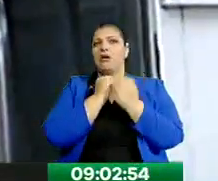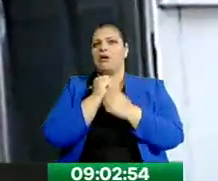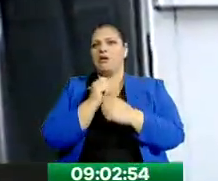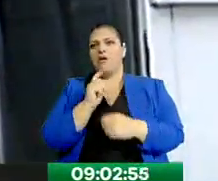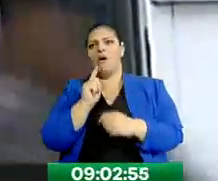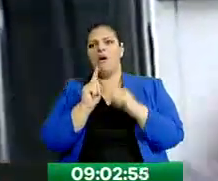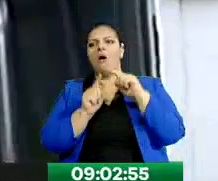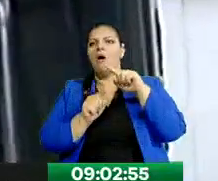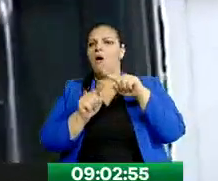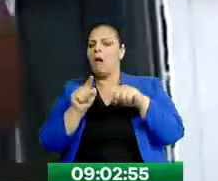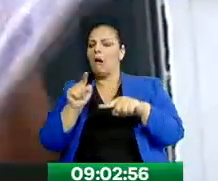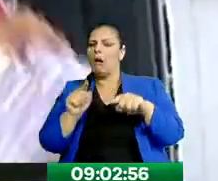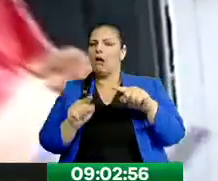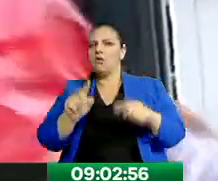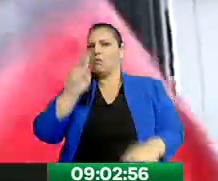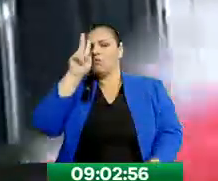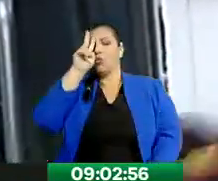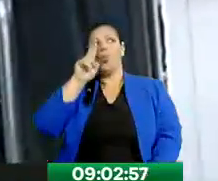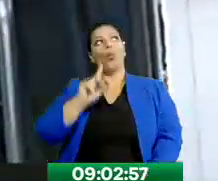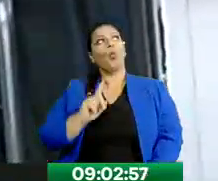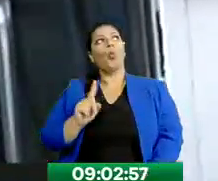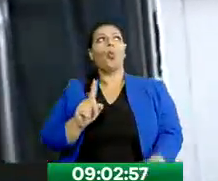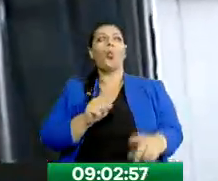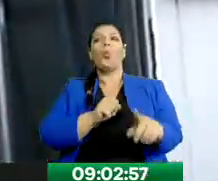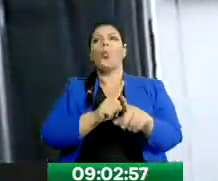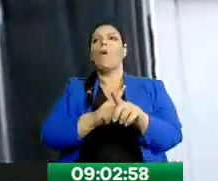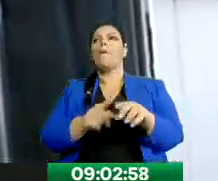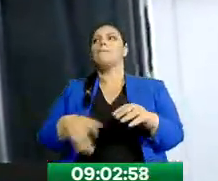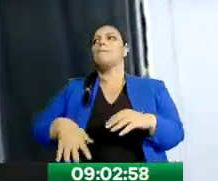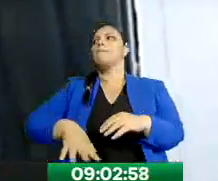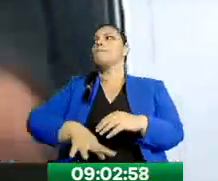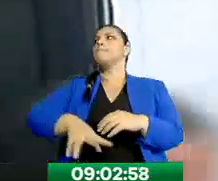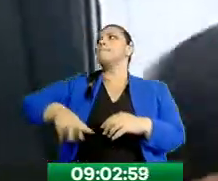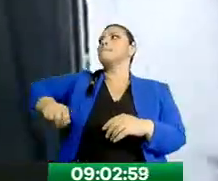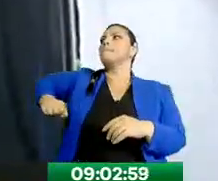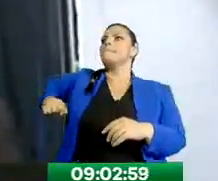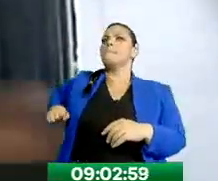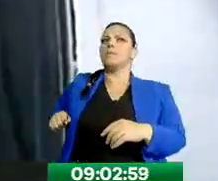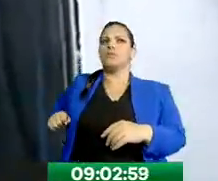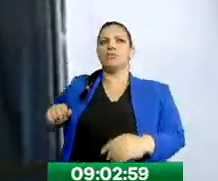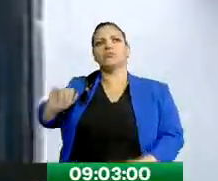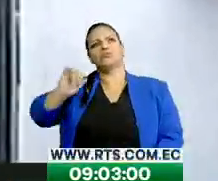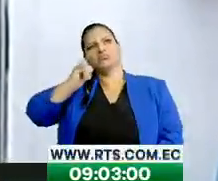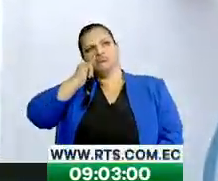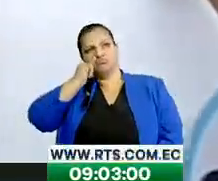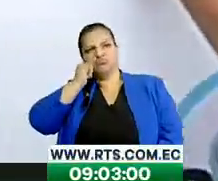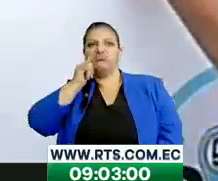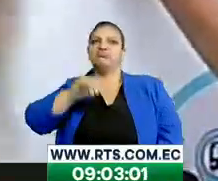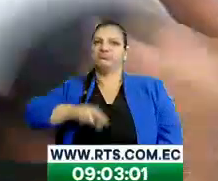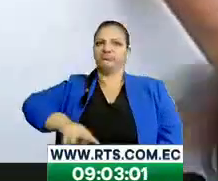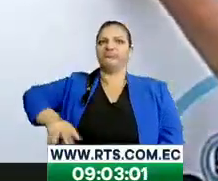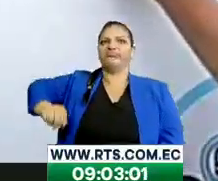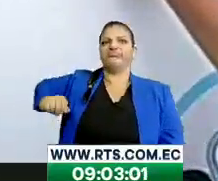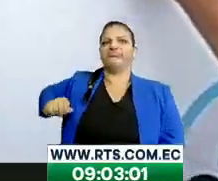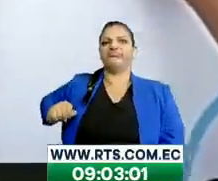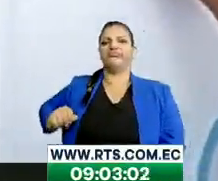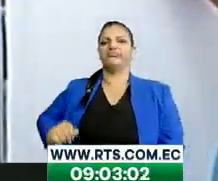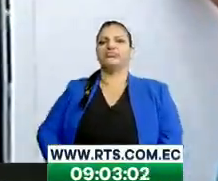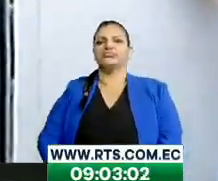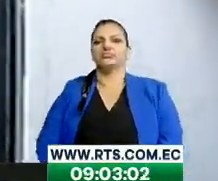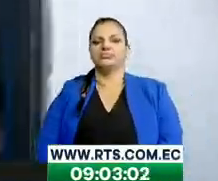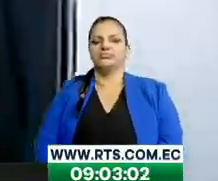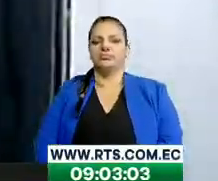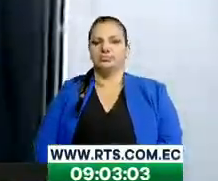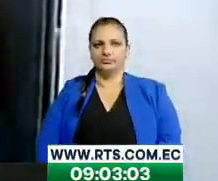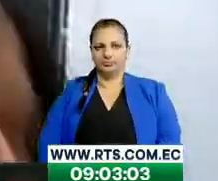y sustraer sus objetos de valor. Generalmente lo que buscan son los celulares en estos casos. En todo caso, nosotros vamos por acá, vamos a tratar